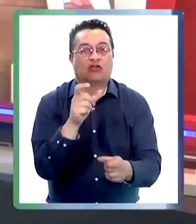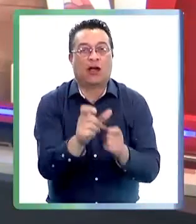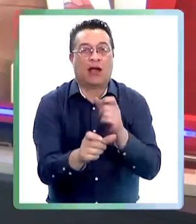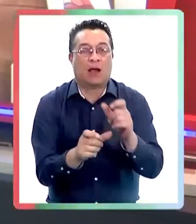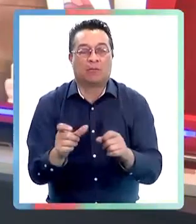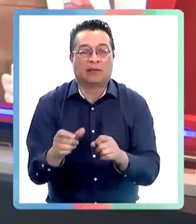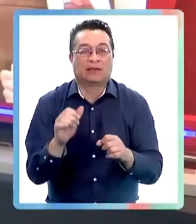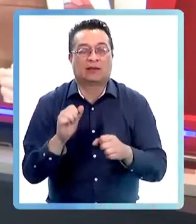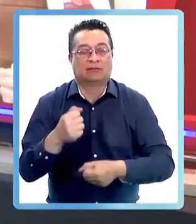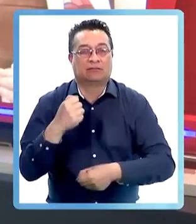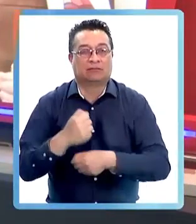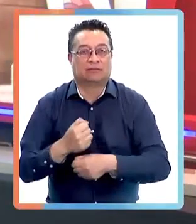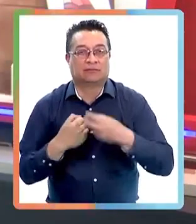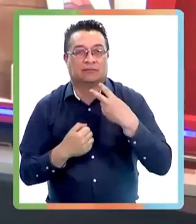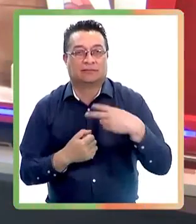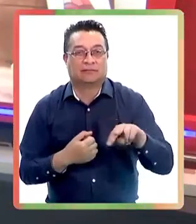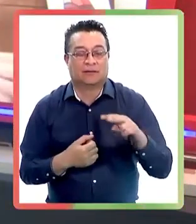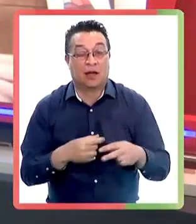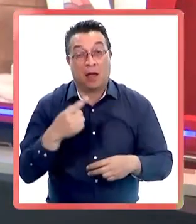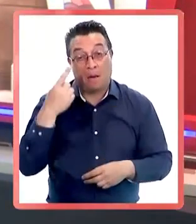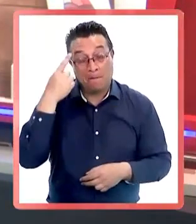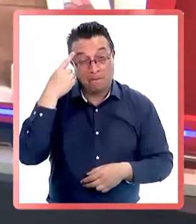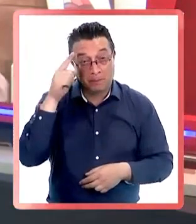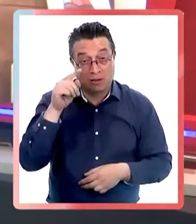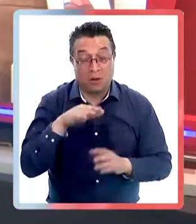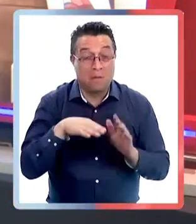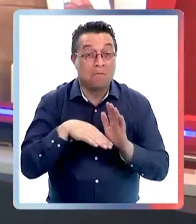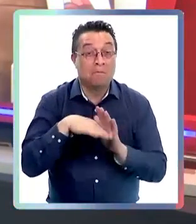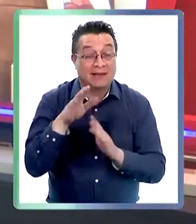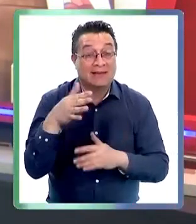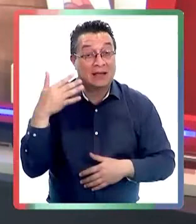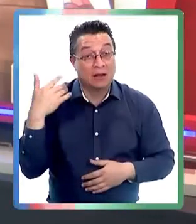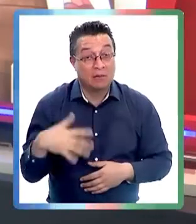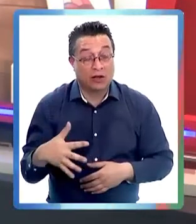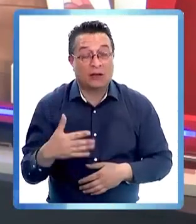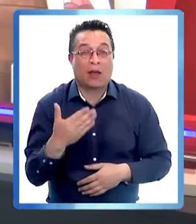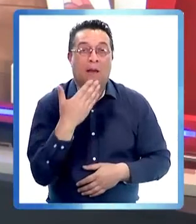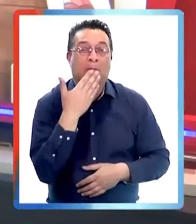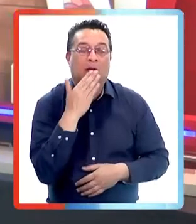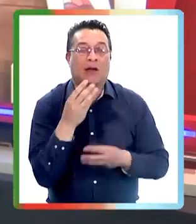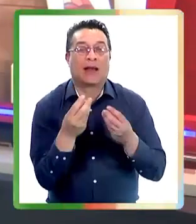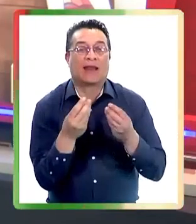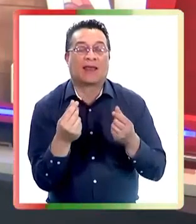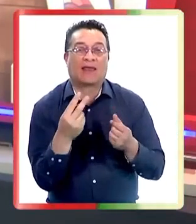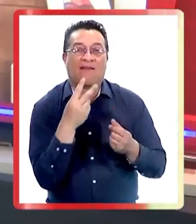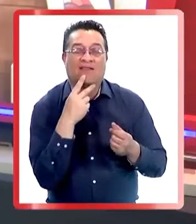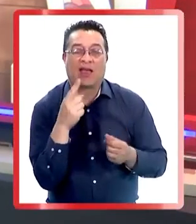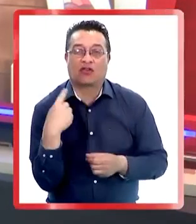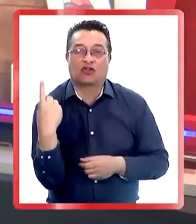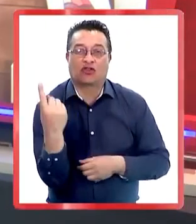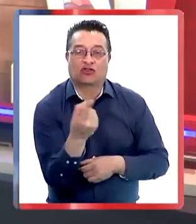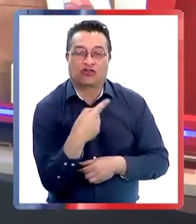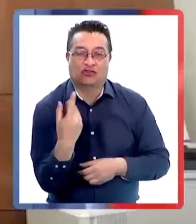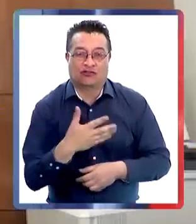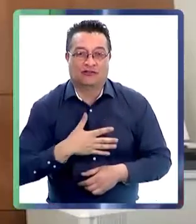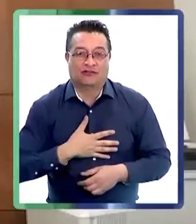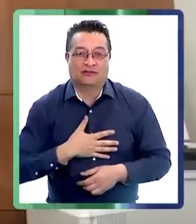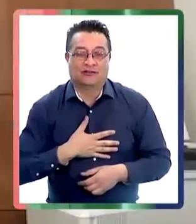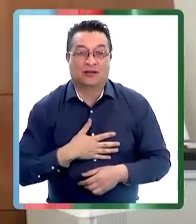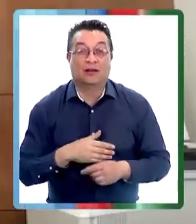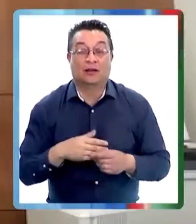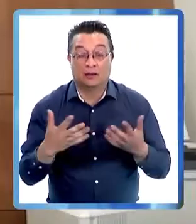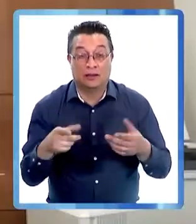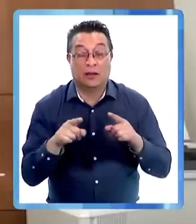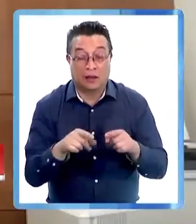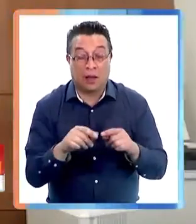propias empresas y de su productividad, pero la dimensión más importante es la mejora en la calidad de vida de todos nosotros. Así que más